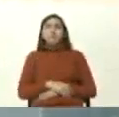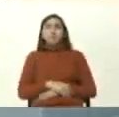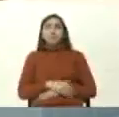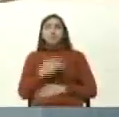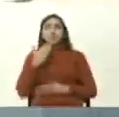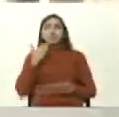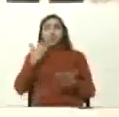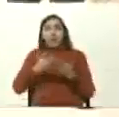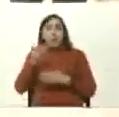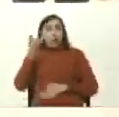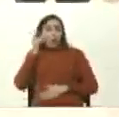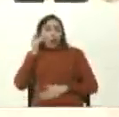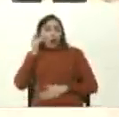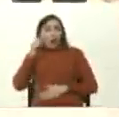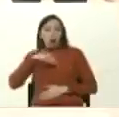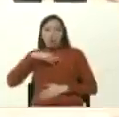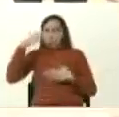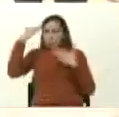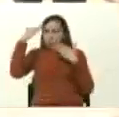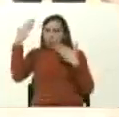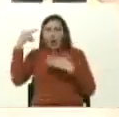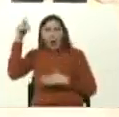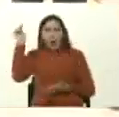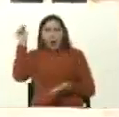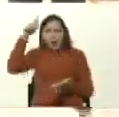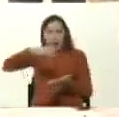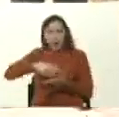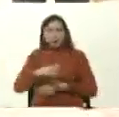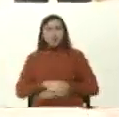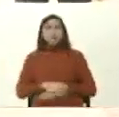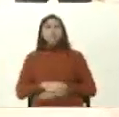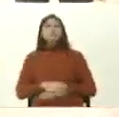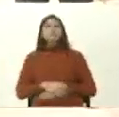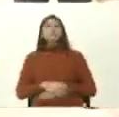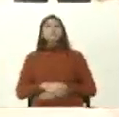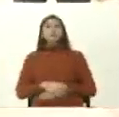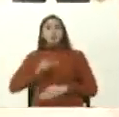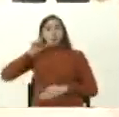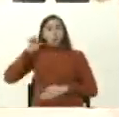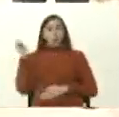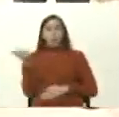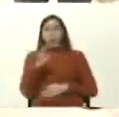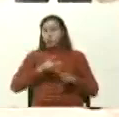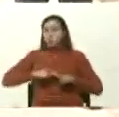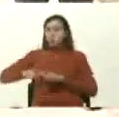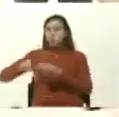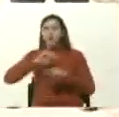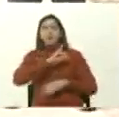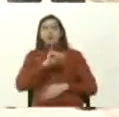Gracias, vicepresidenta. Mi saludo desde aquí, desde la Atenas del Guárico, Sarasa.